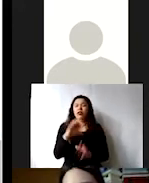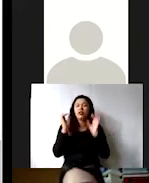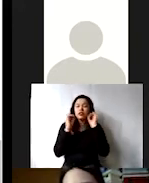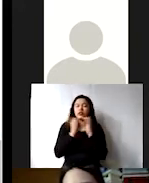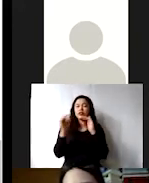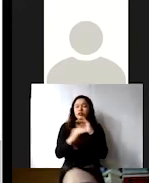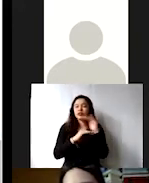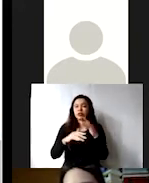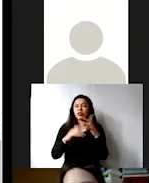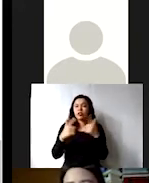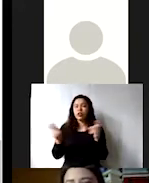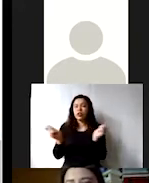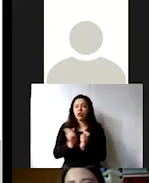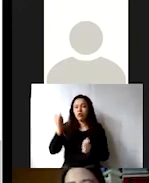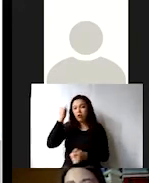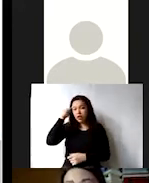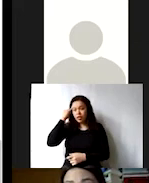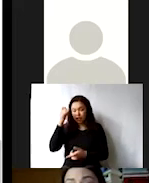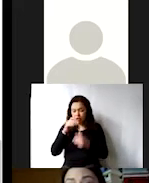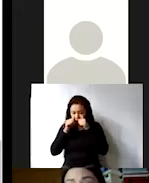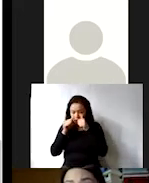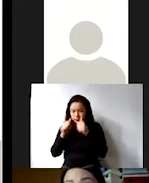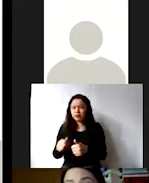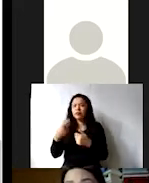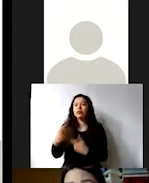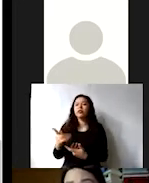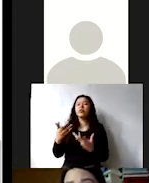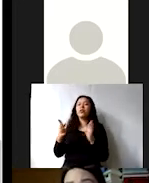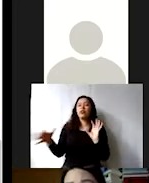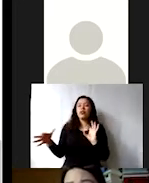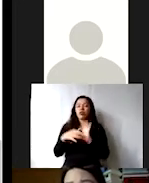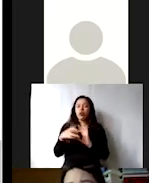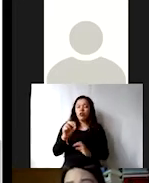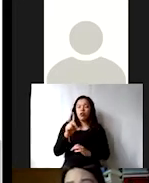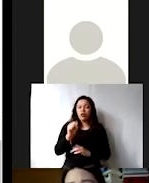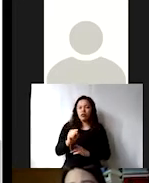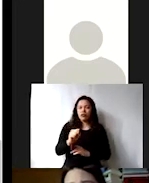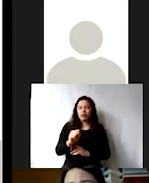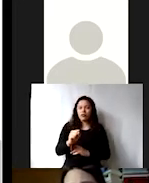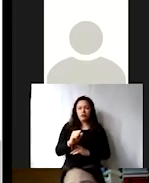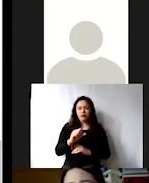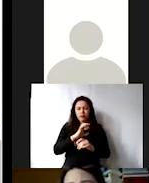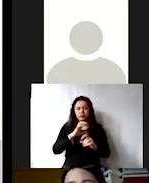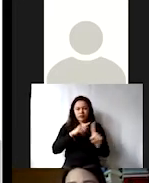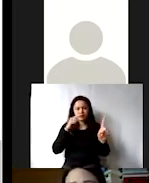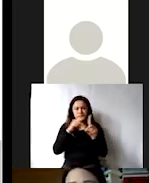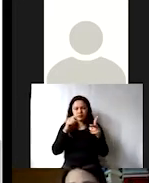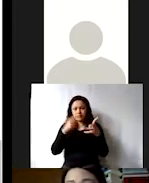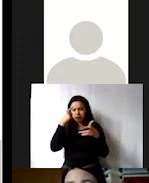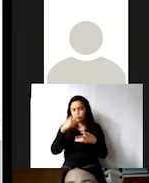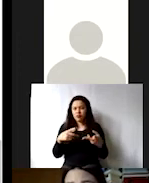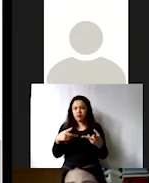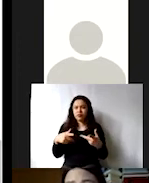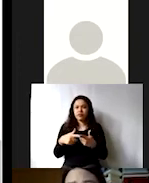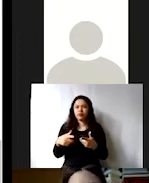trabajaban con grupos indígenas, que identificaran su alineación con ODS específicamente del rubro